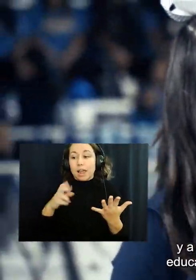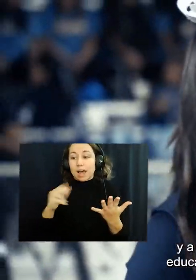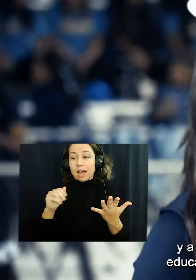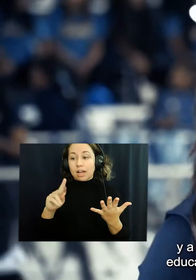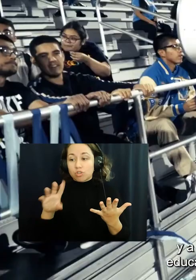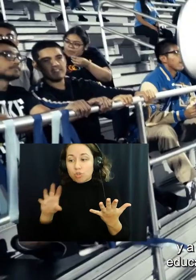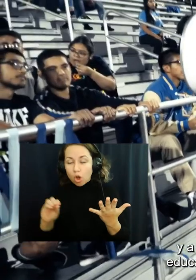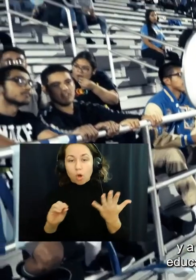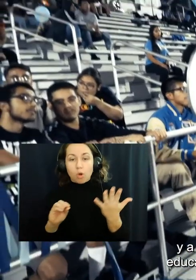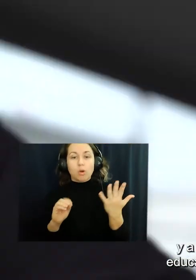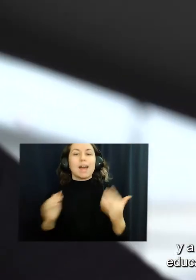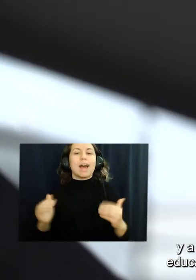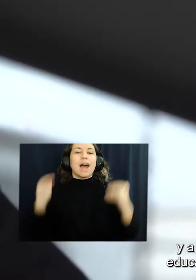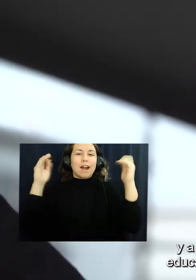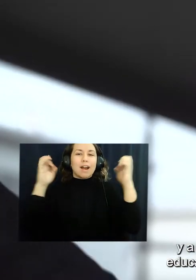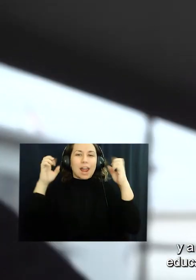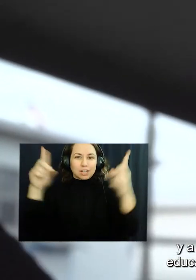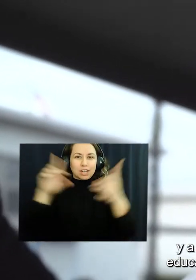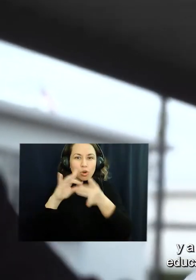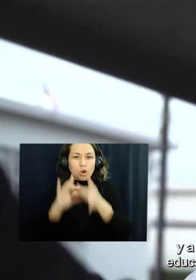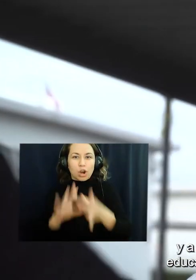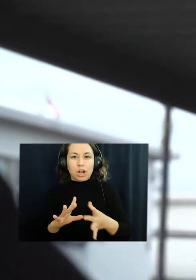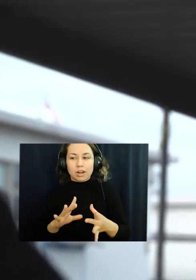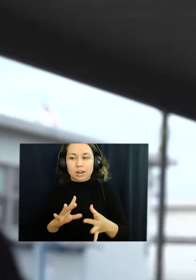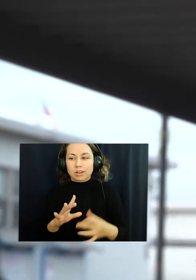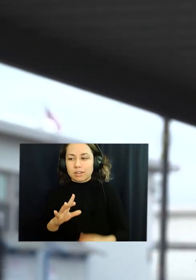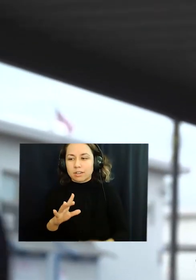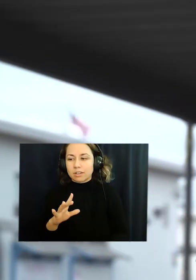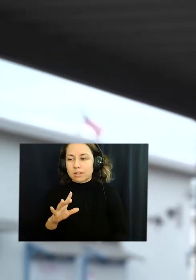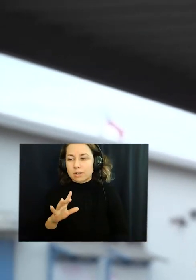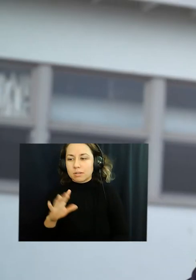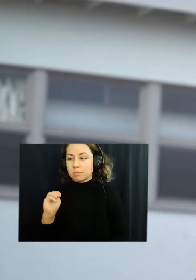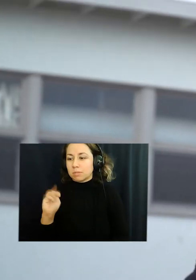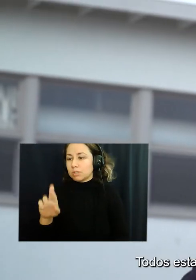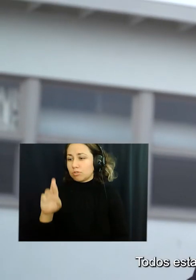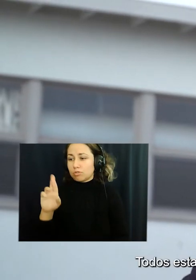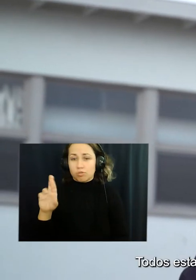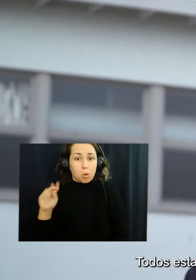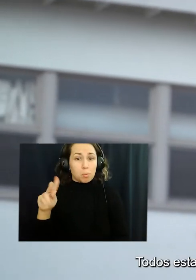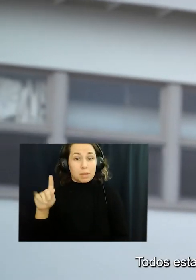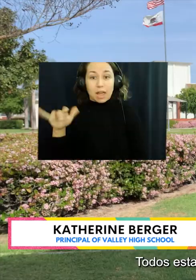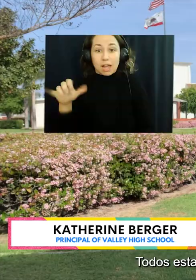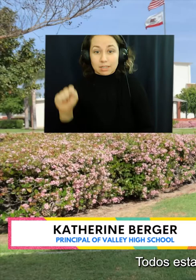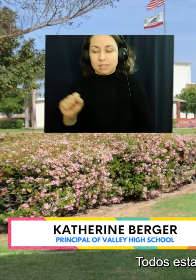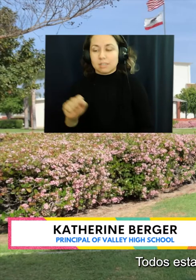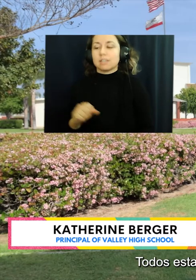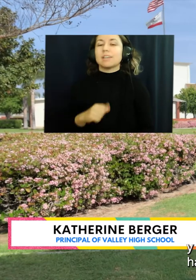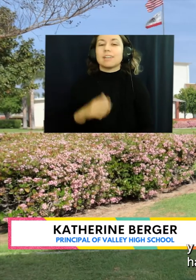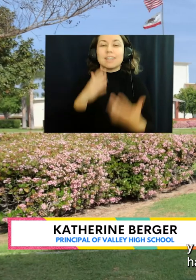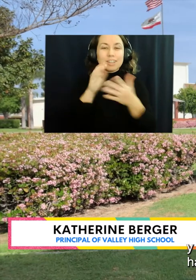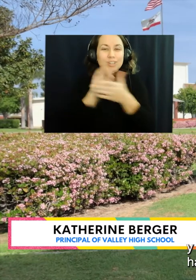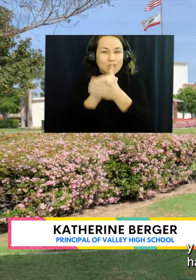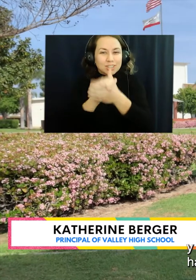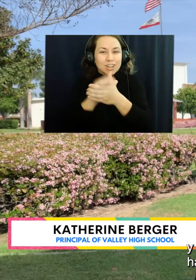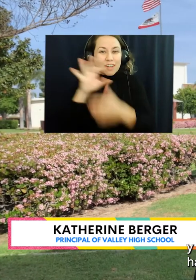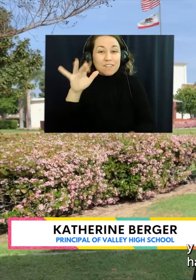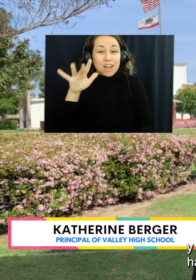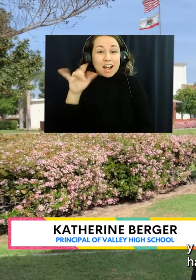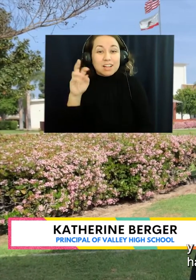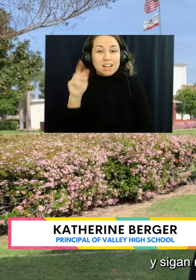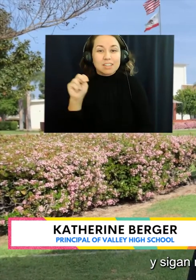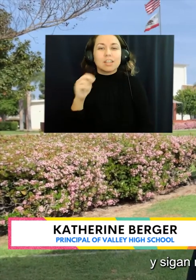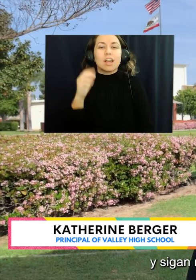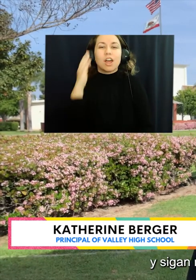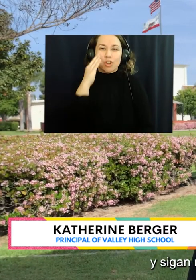Estamos muy orgullosos de ustedes y sabemos que harán cosas maravillosas y tendrán ese orgullo halcón. Estos son nuestros alumnos de